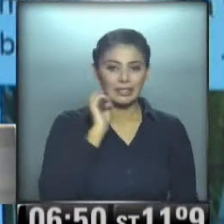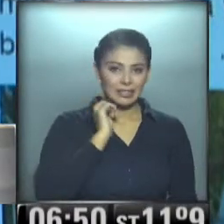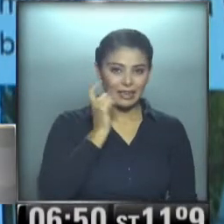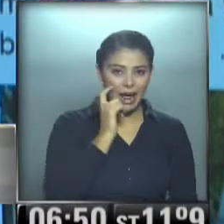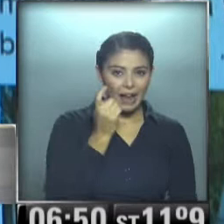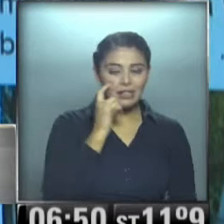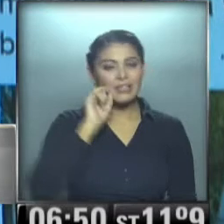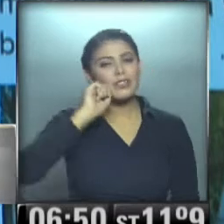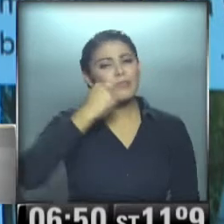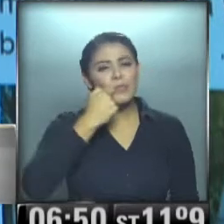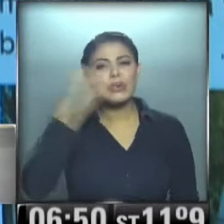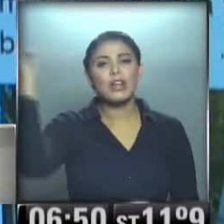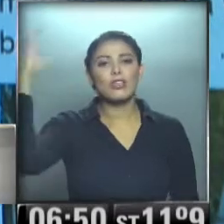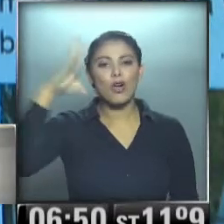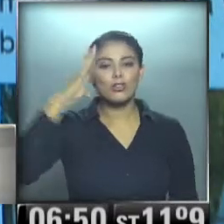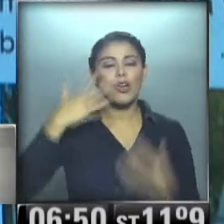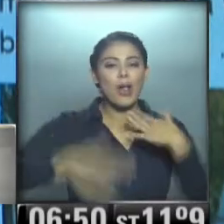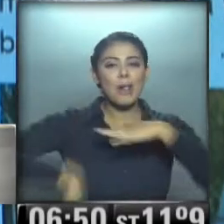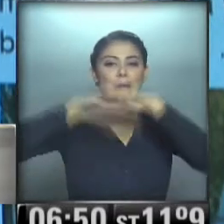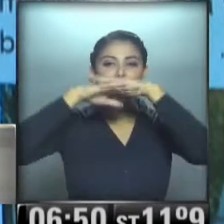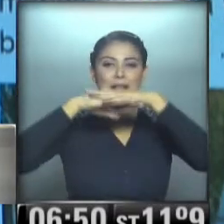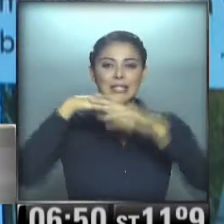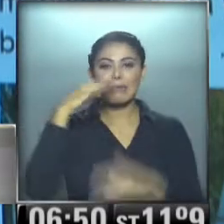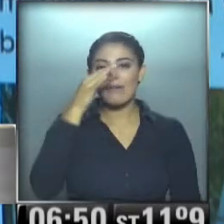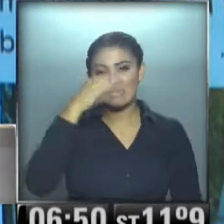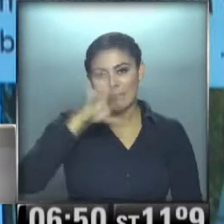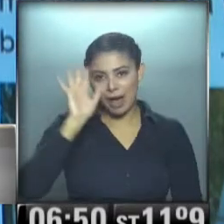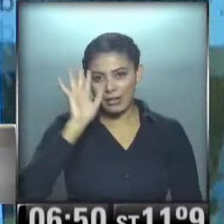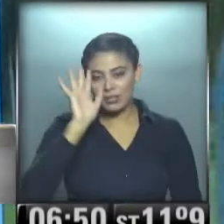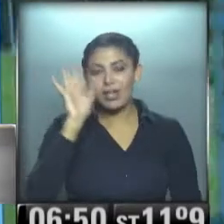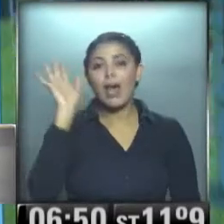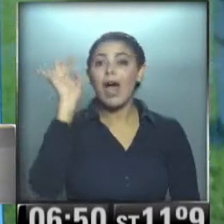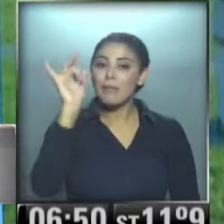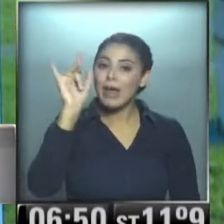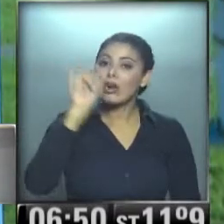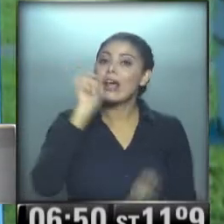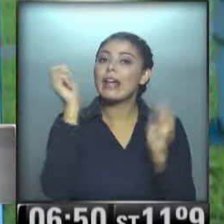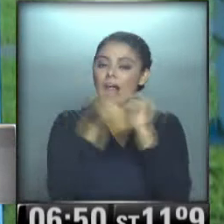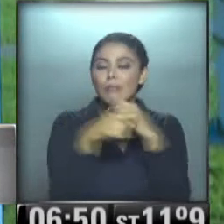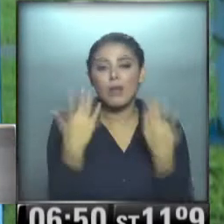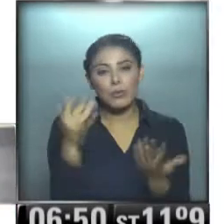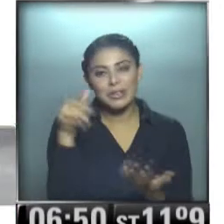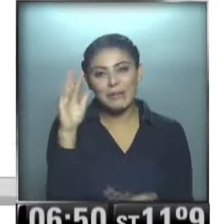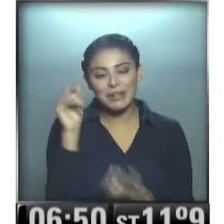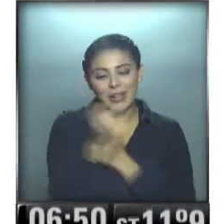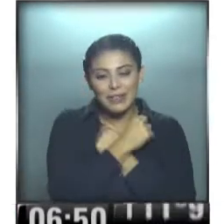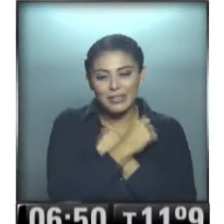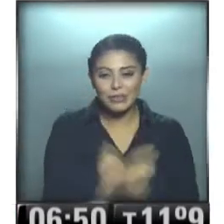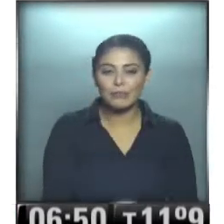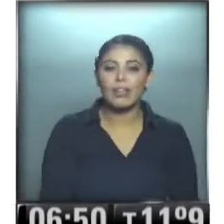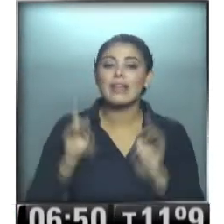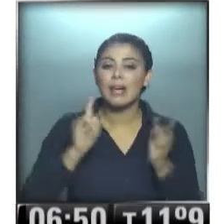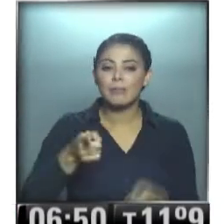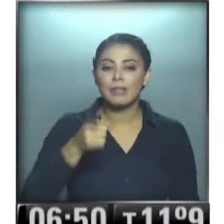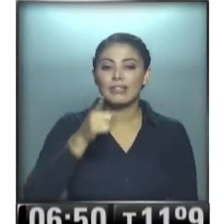excelente, con mucho sol en el cielo, máximas por encima de 20 grados. El miércoles desmejora, así que aprovecha mucho este martes. Un abrazo. También